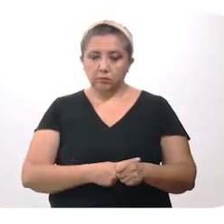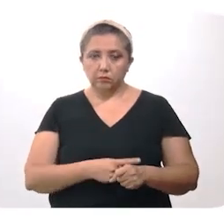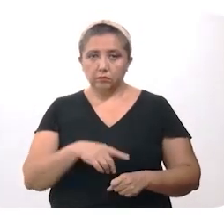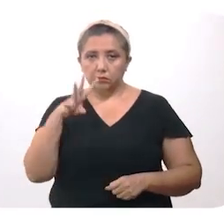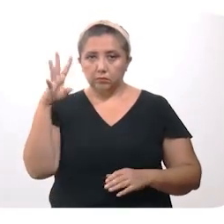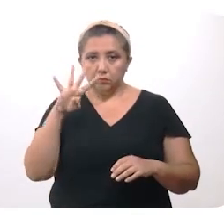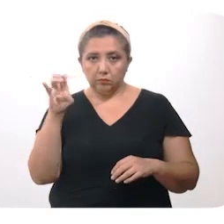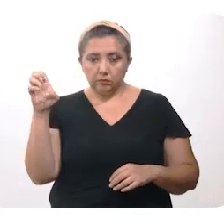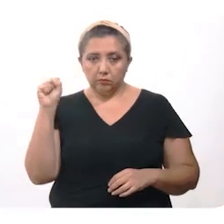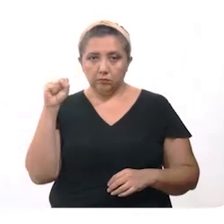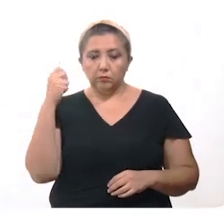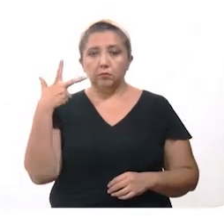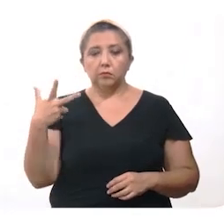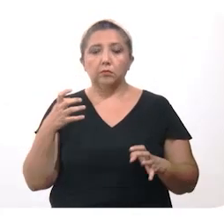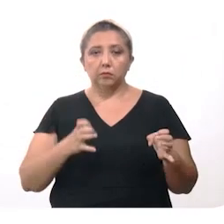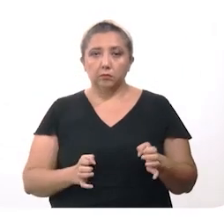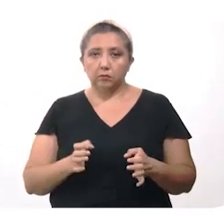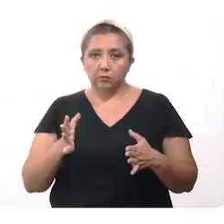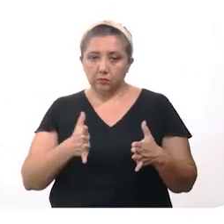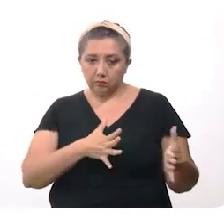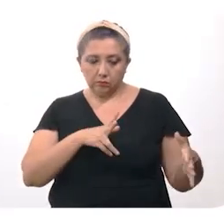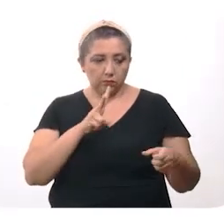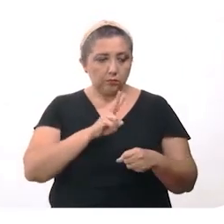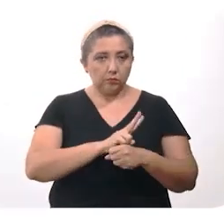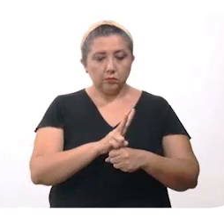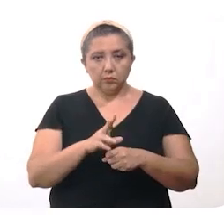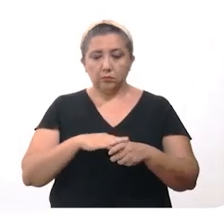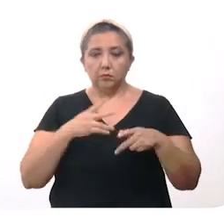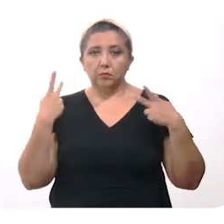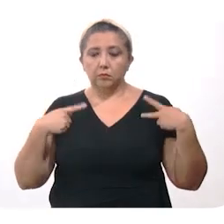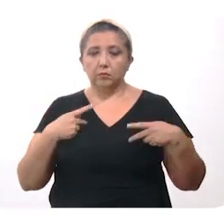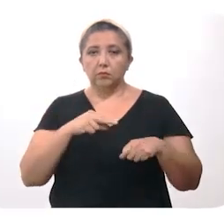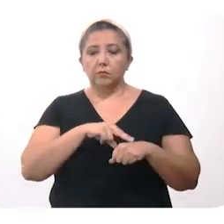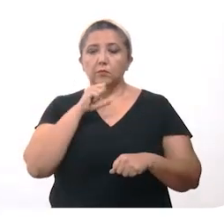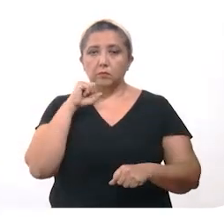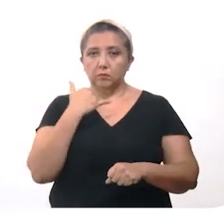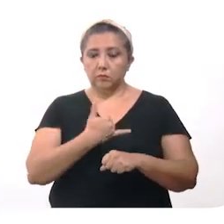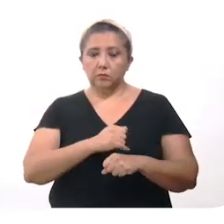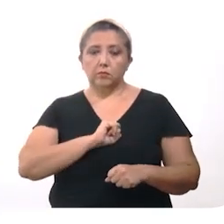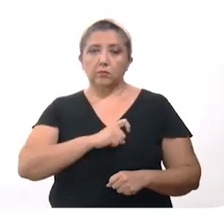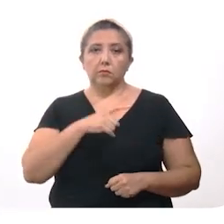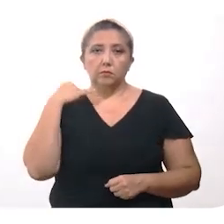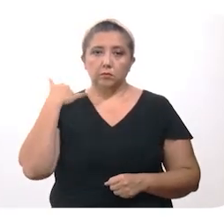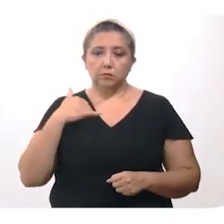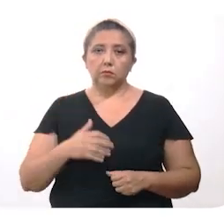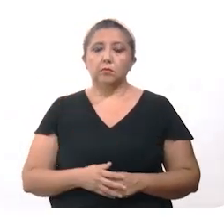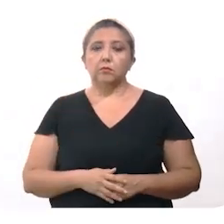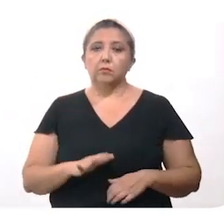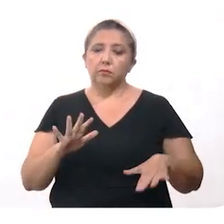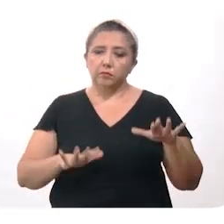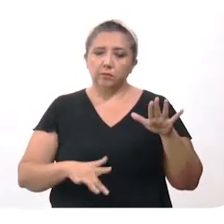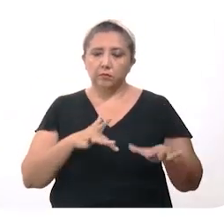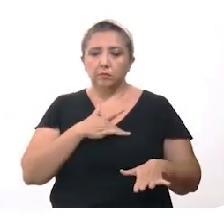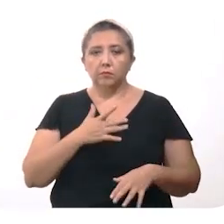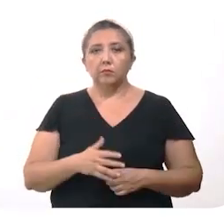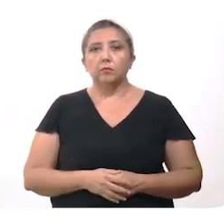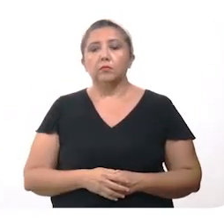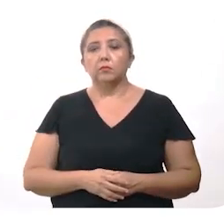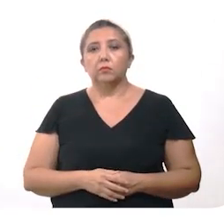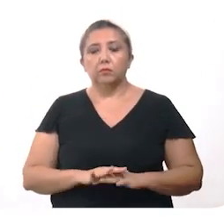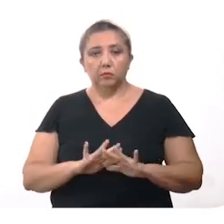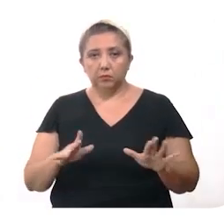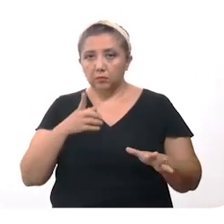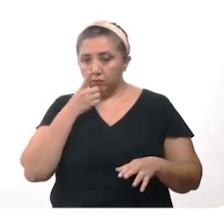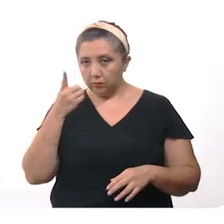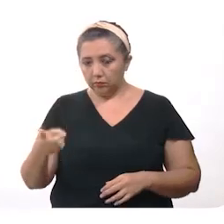activos, 468 están estables, aislados, monitoreados por personal médico de la Secretaría de Salud. Presentan síntomas leves.